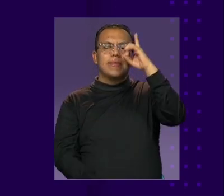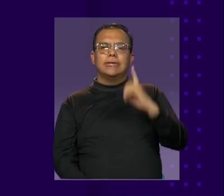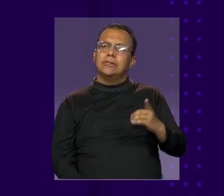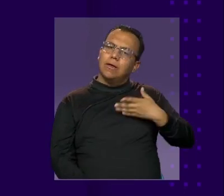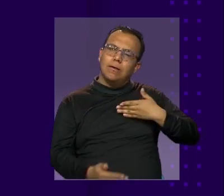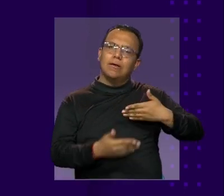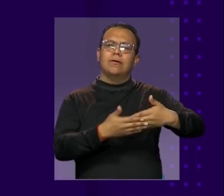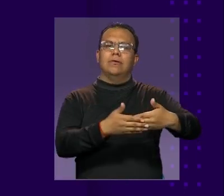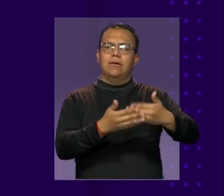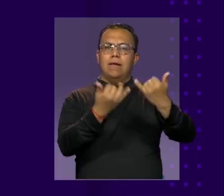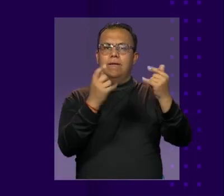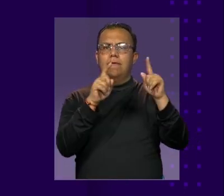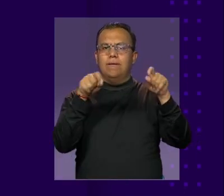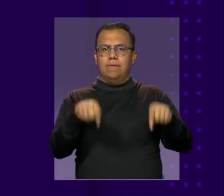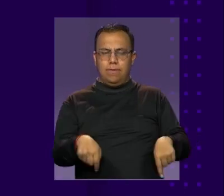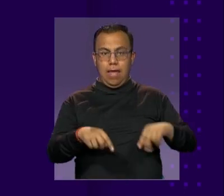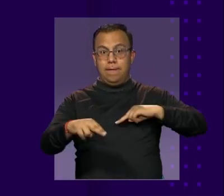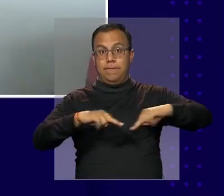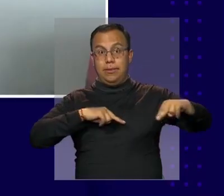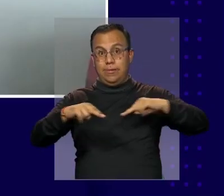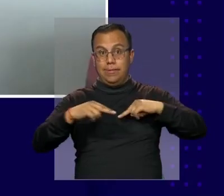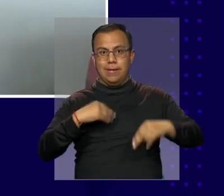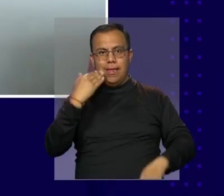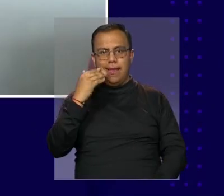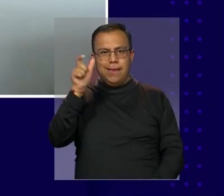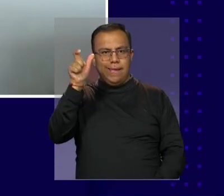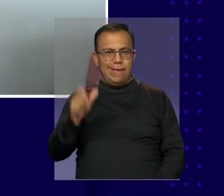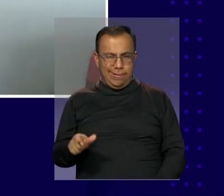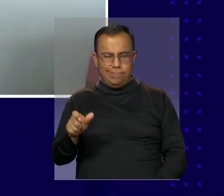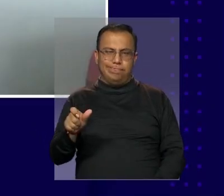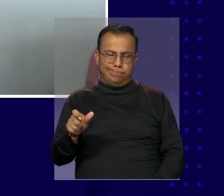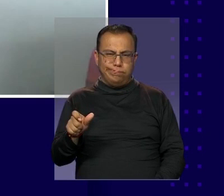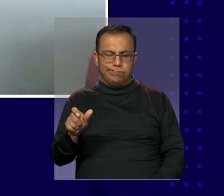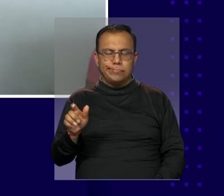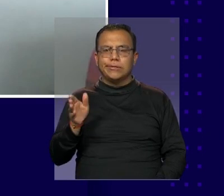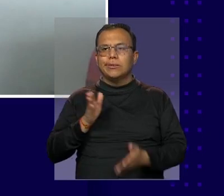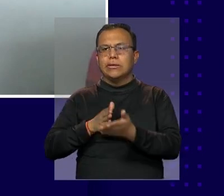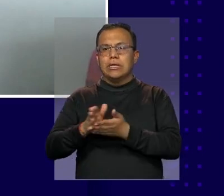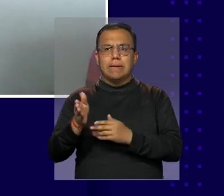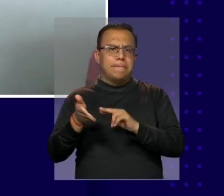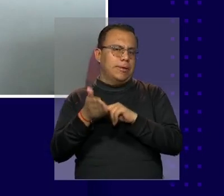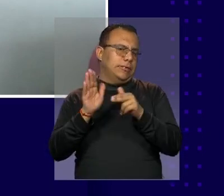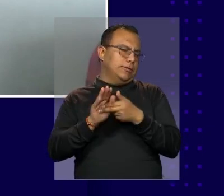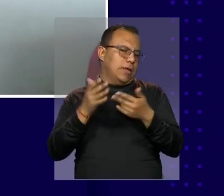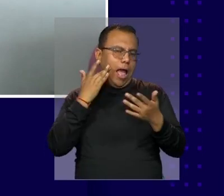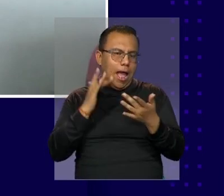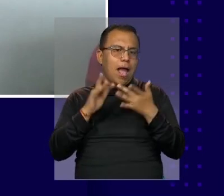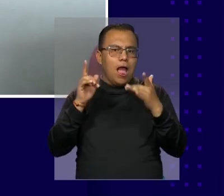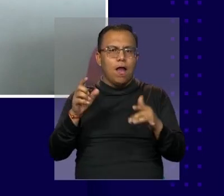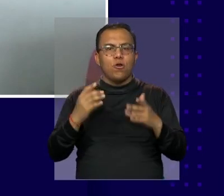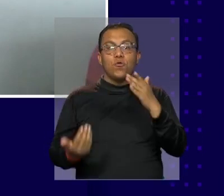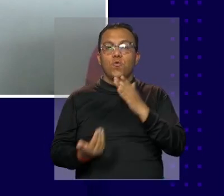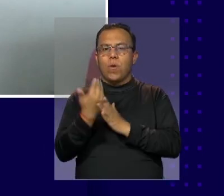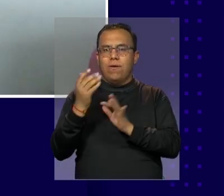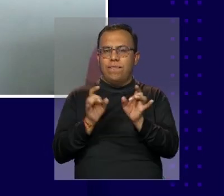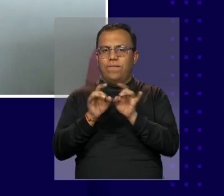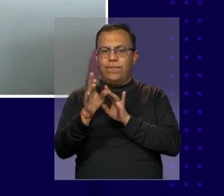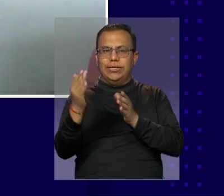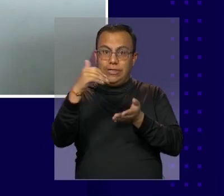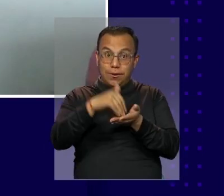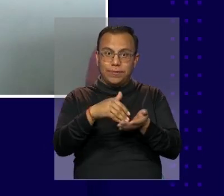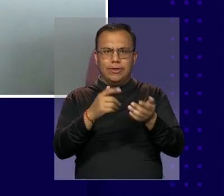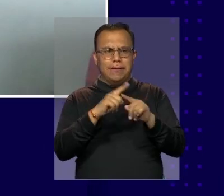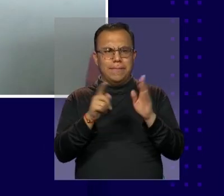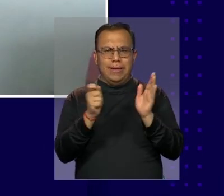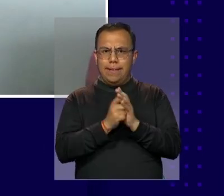continúe la administración de Barbosa en cabeza de Mancera. Y sigue, pues que tiene que fijar nueva fecha para la elección,